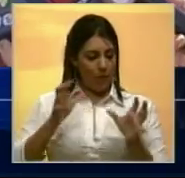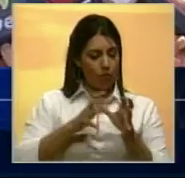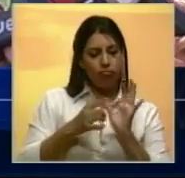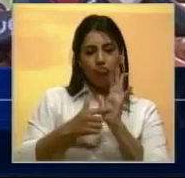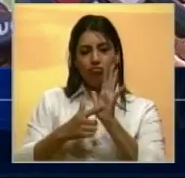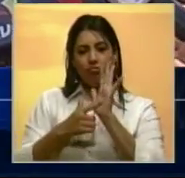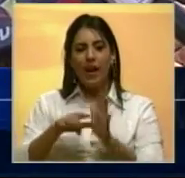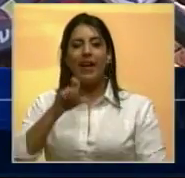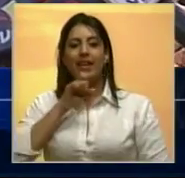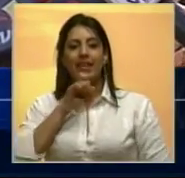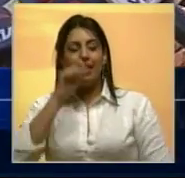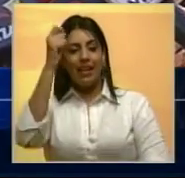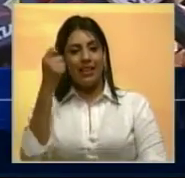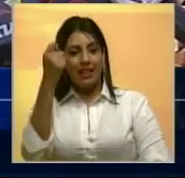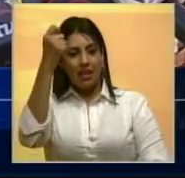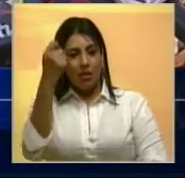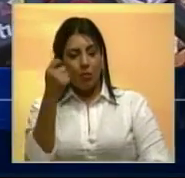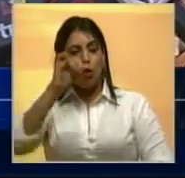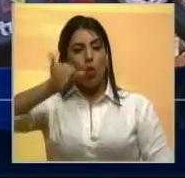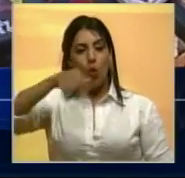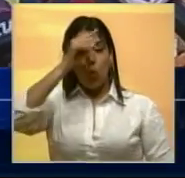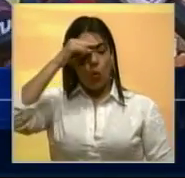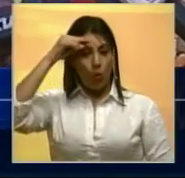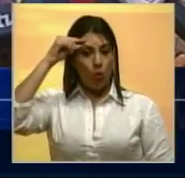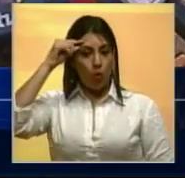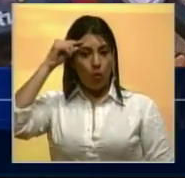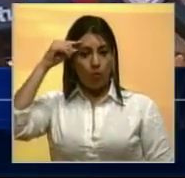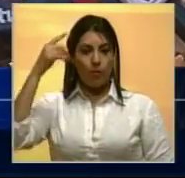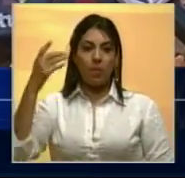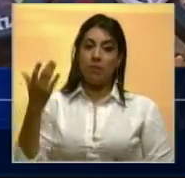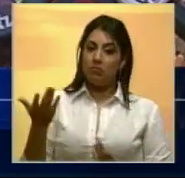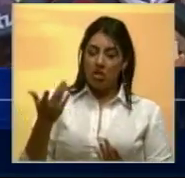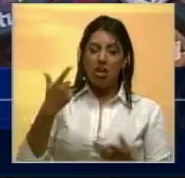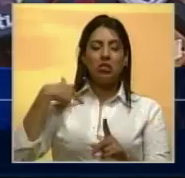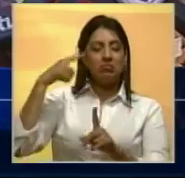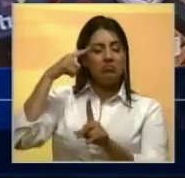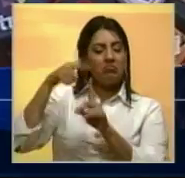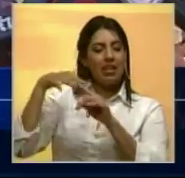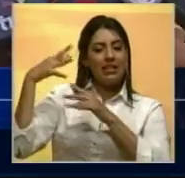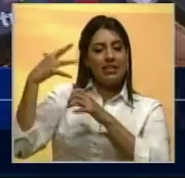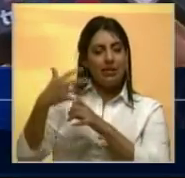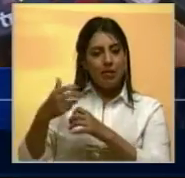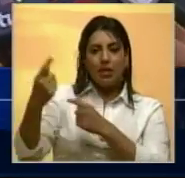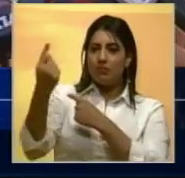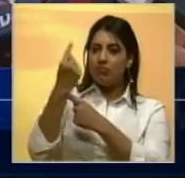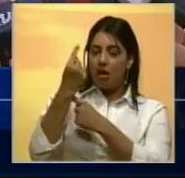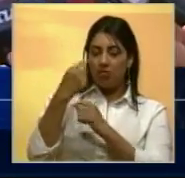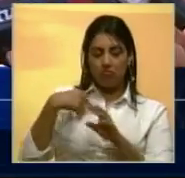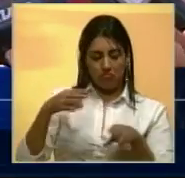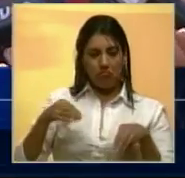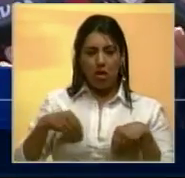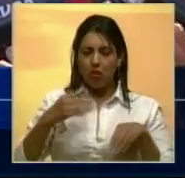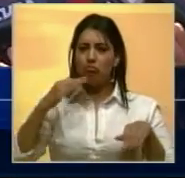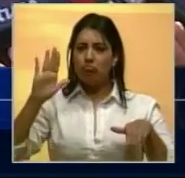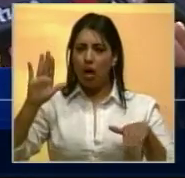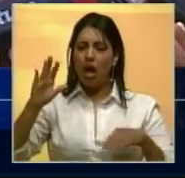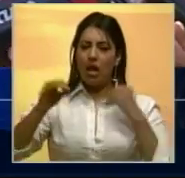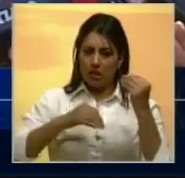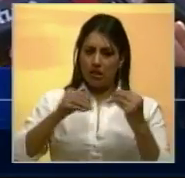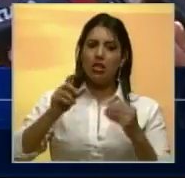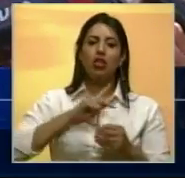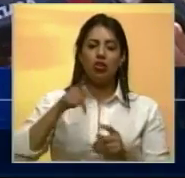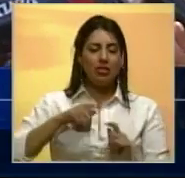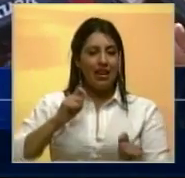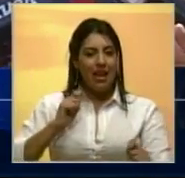público que se habían tenido con el diputado Julio Borges, con la esperanza de que cumpliera su palabra, con la esperanza de que